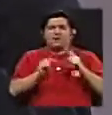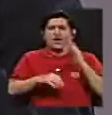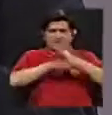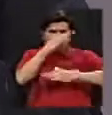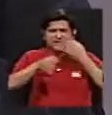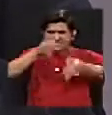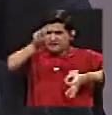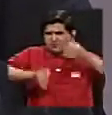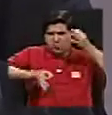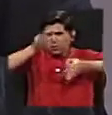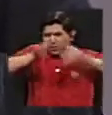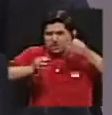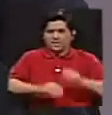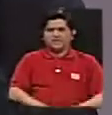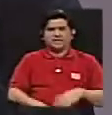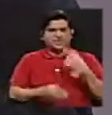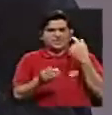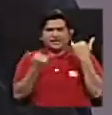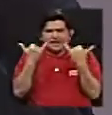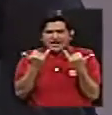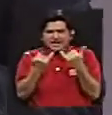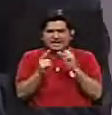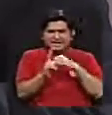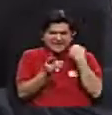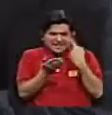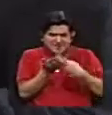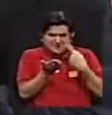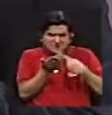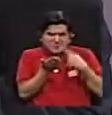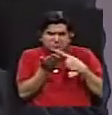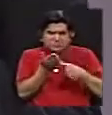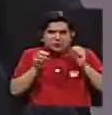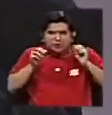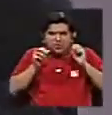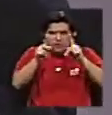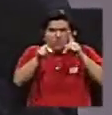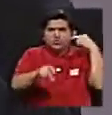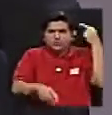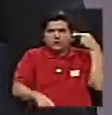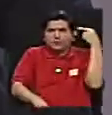jurídica de la disputa que existe en torno a la posibilidad de que